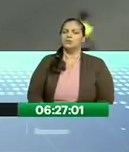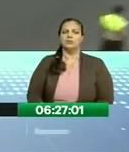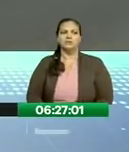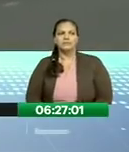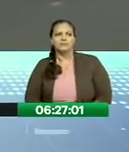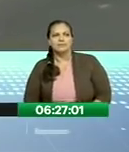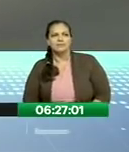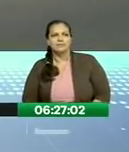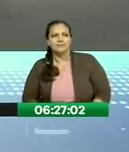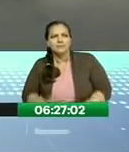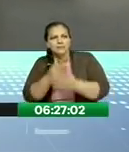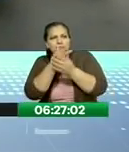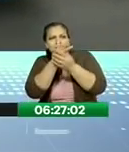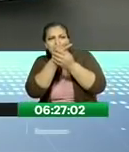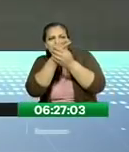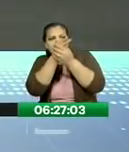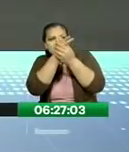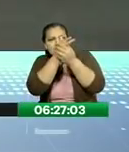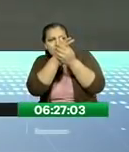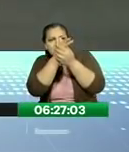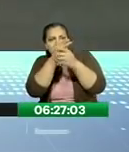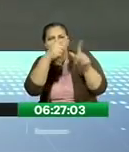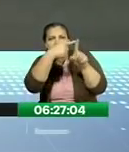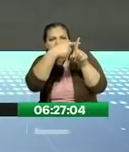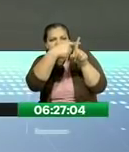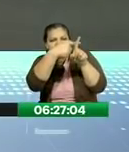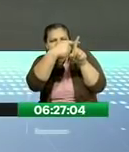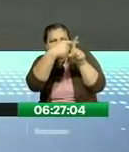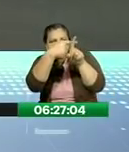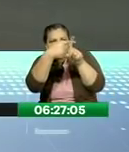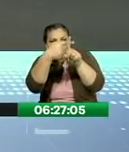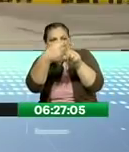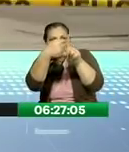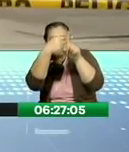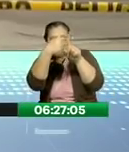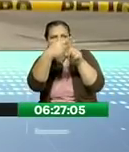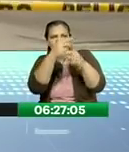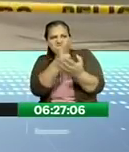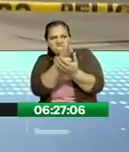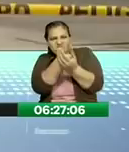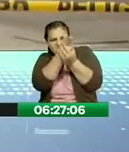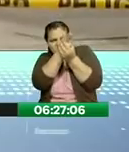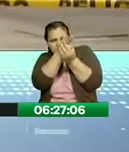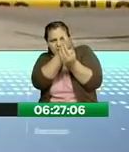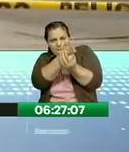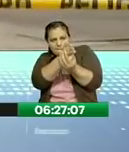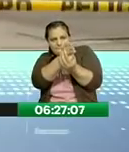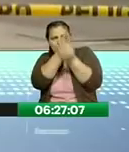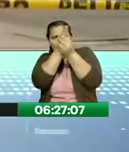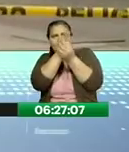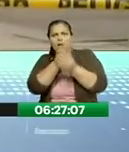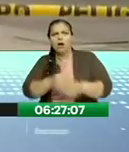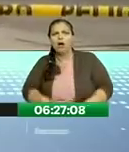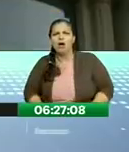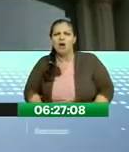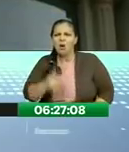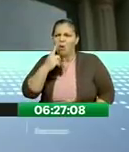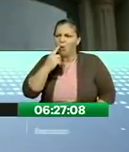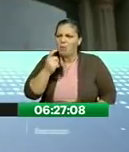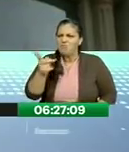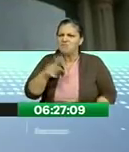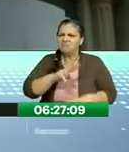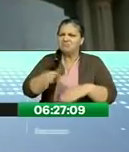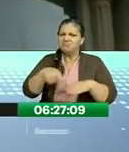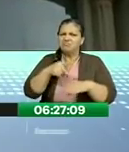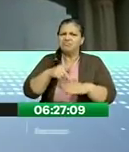cierta, meterle un tiro para poderle quitar la vida. Pero este tiene mucha experiencia, digo, entre comillas, para poder hacer este tipo de experiencia